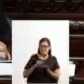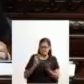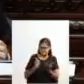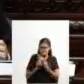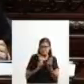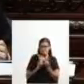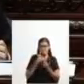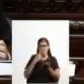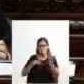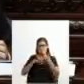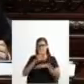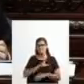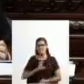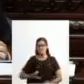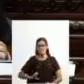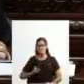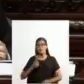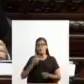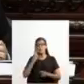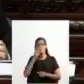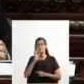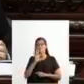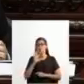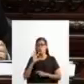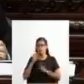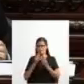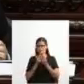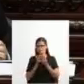hoy en el Estado de los que había en el año 2005.